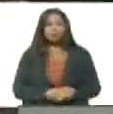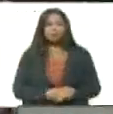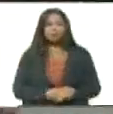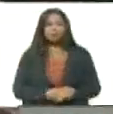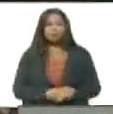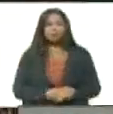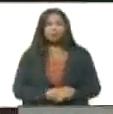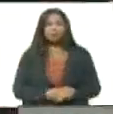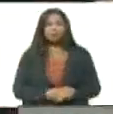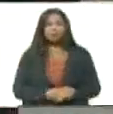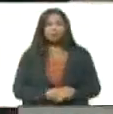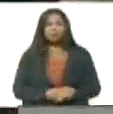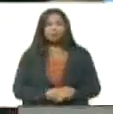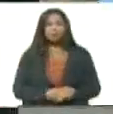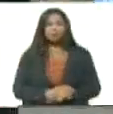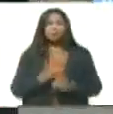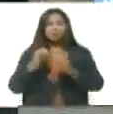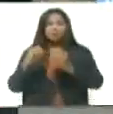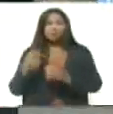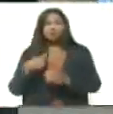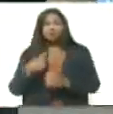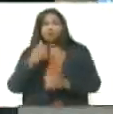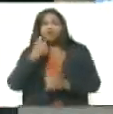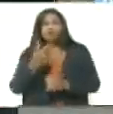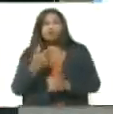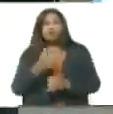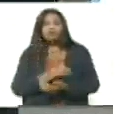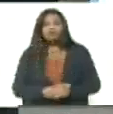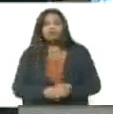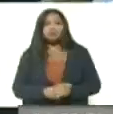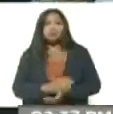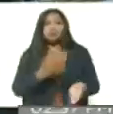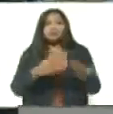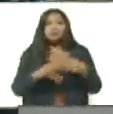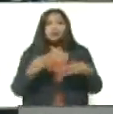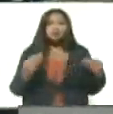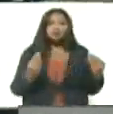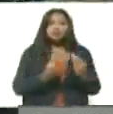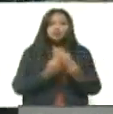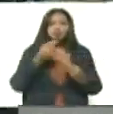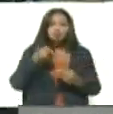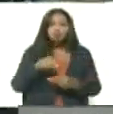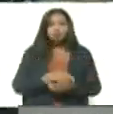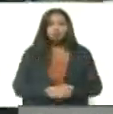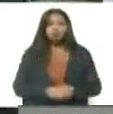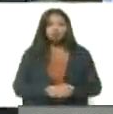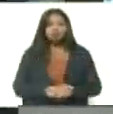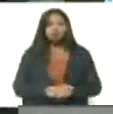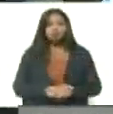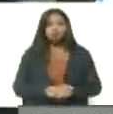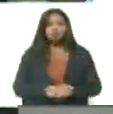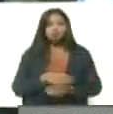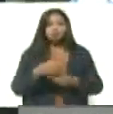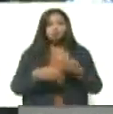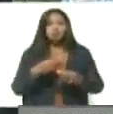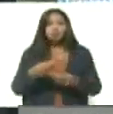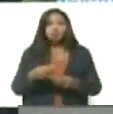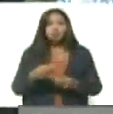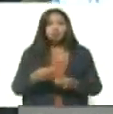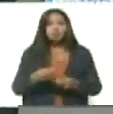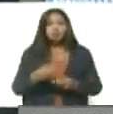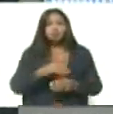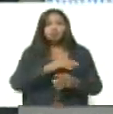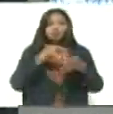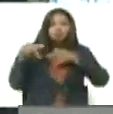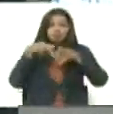Por eso les digo, vayan con él como un río crecido,